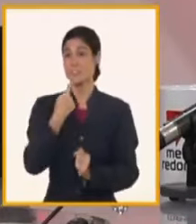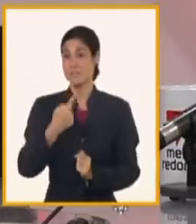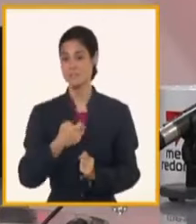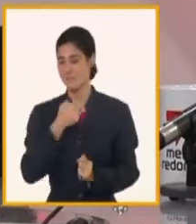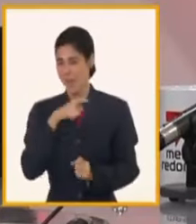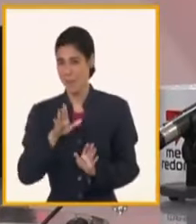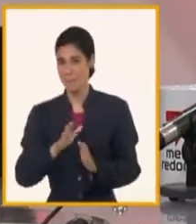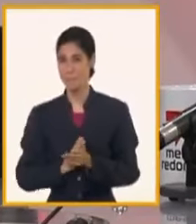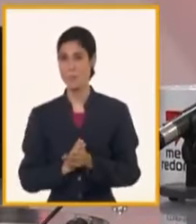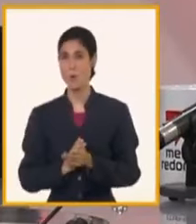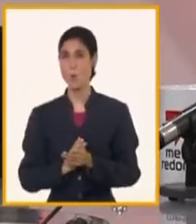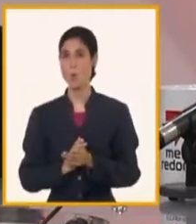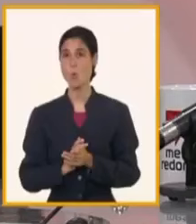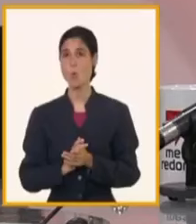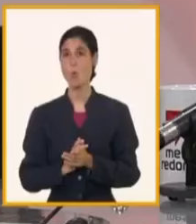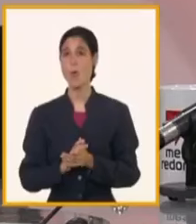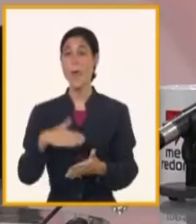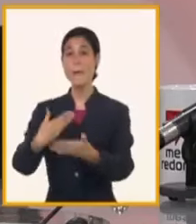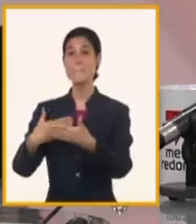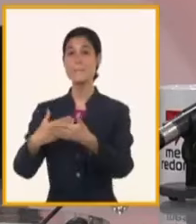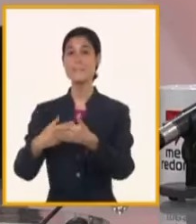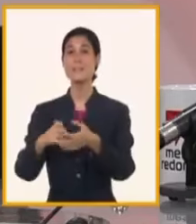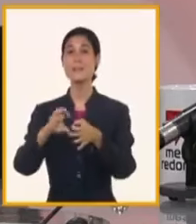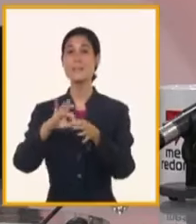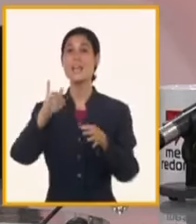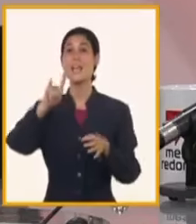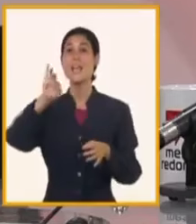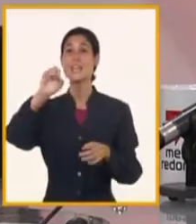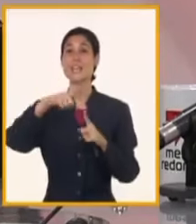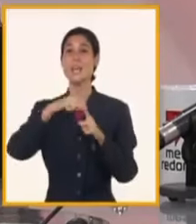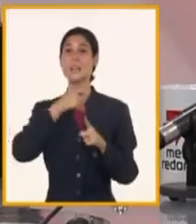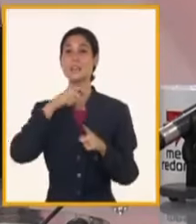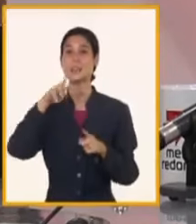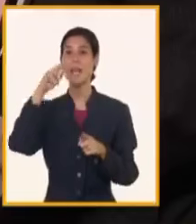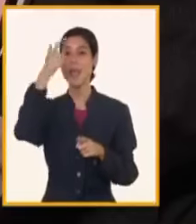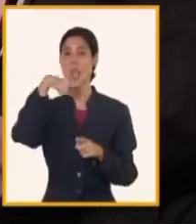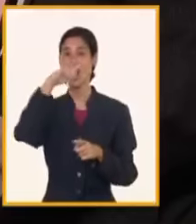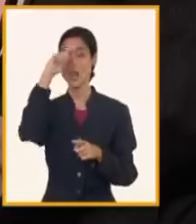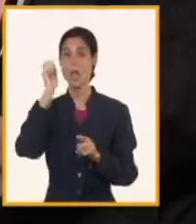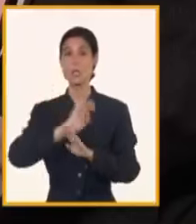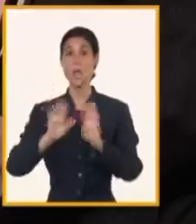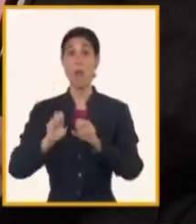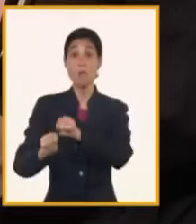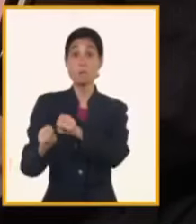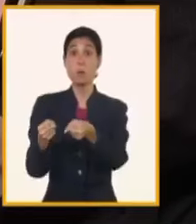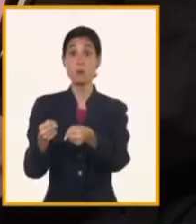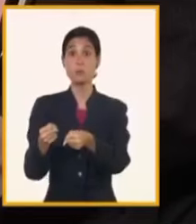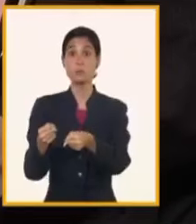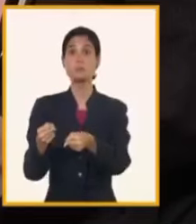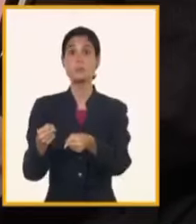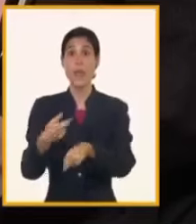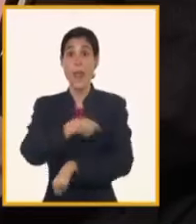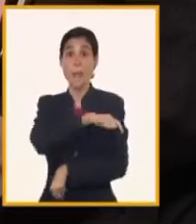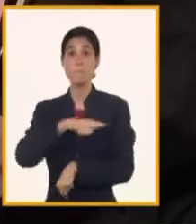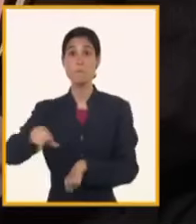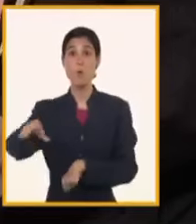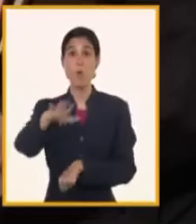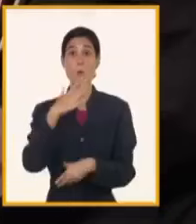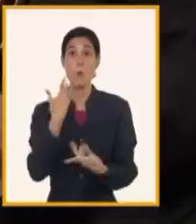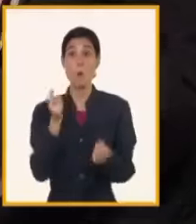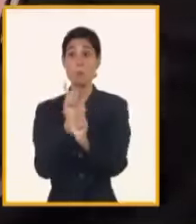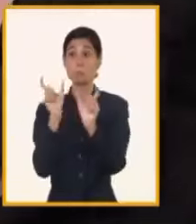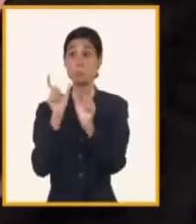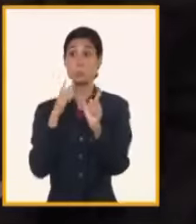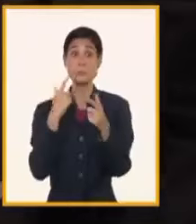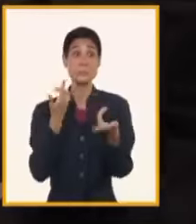se cae lo más importante pero cómo funciona que esa noticia cómo le cae al ministro de energía cuando le